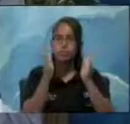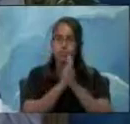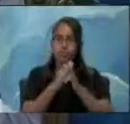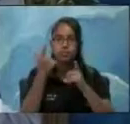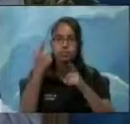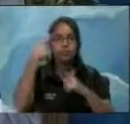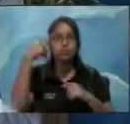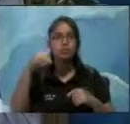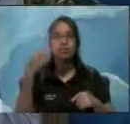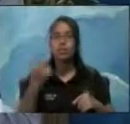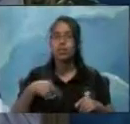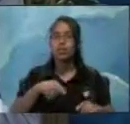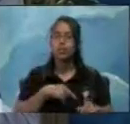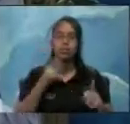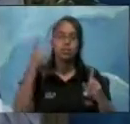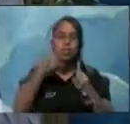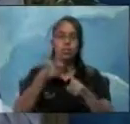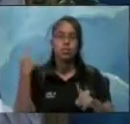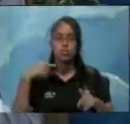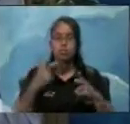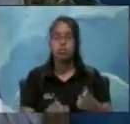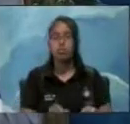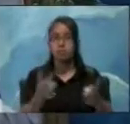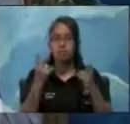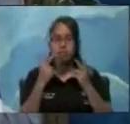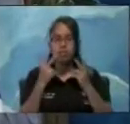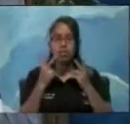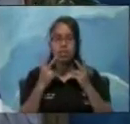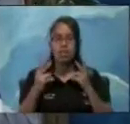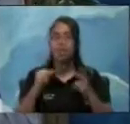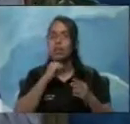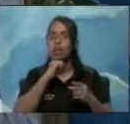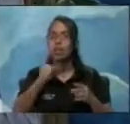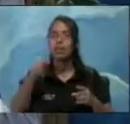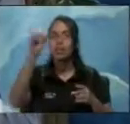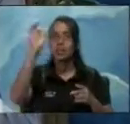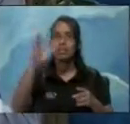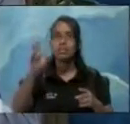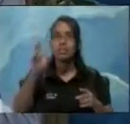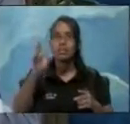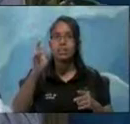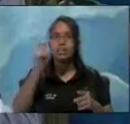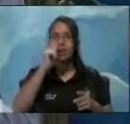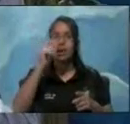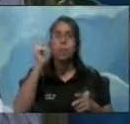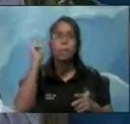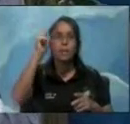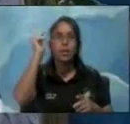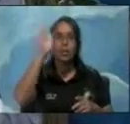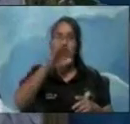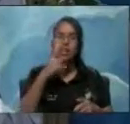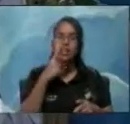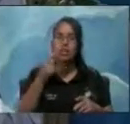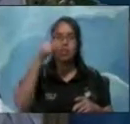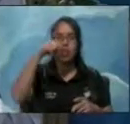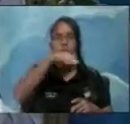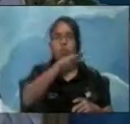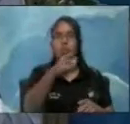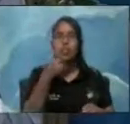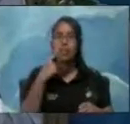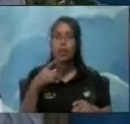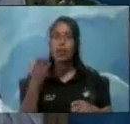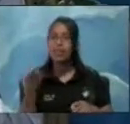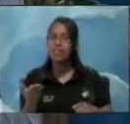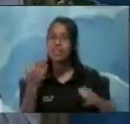nosotros a través de él tuviésemos vida y es lo que el apóstol eh Pedro le está diciendo al pueblo él dijo que se